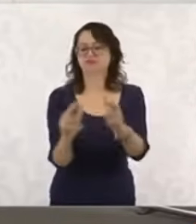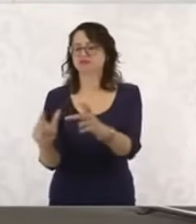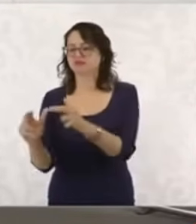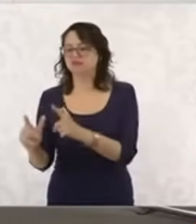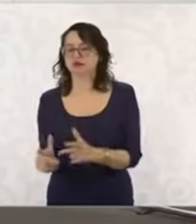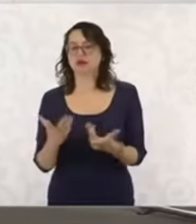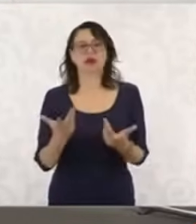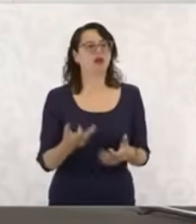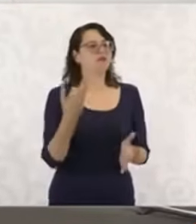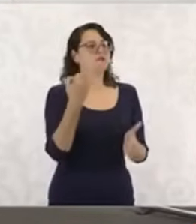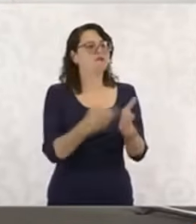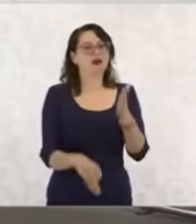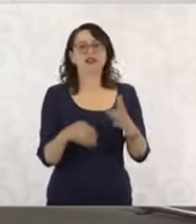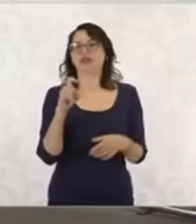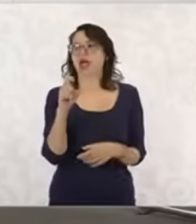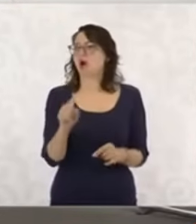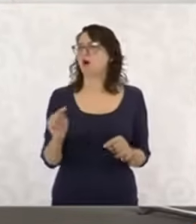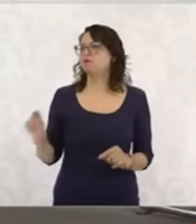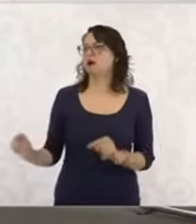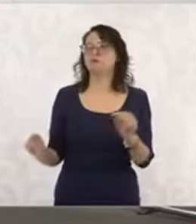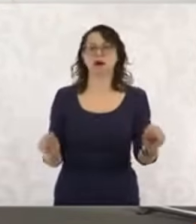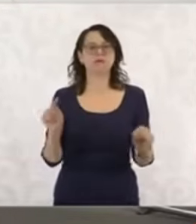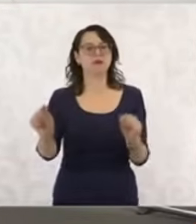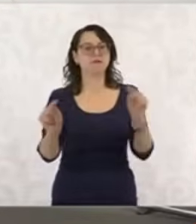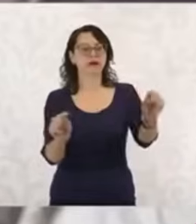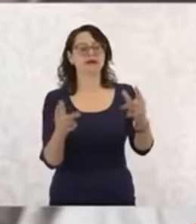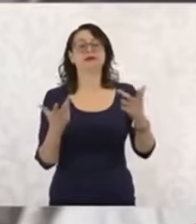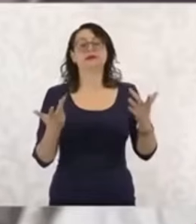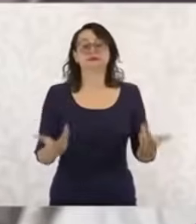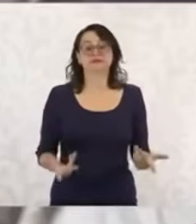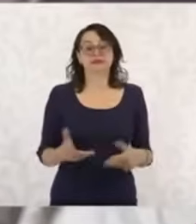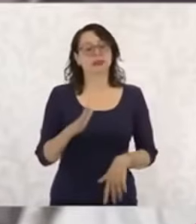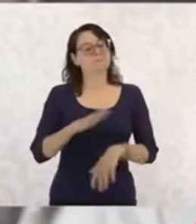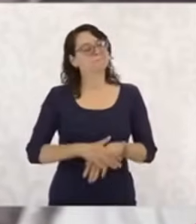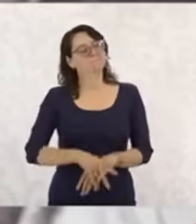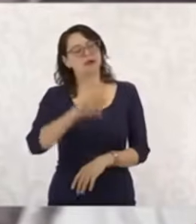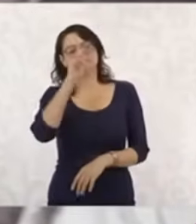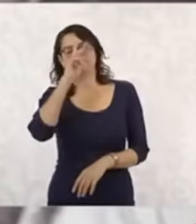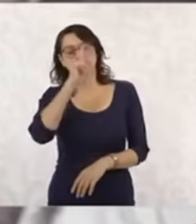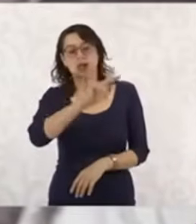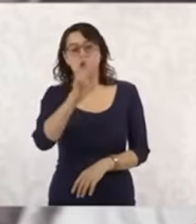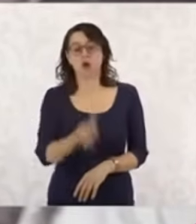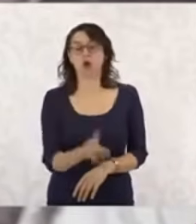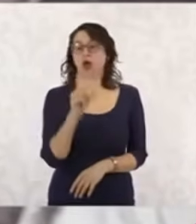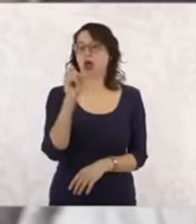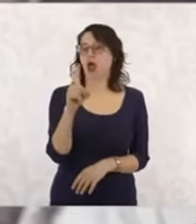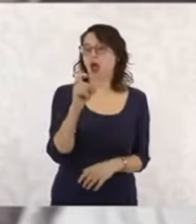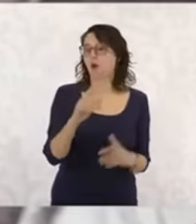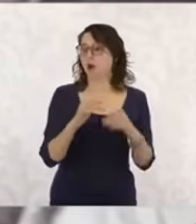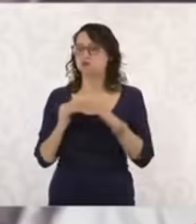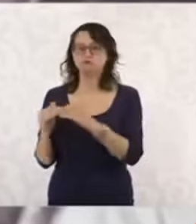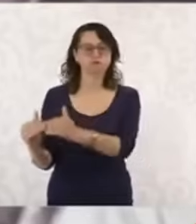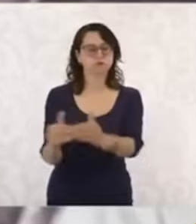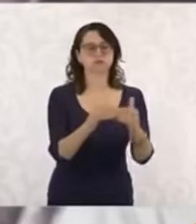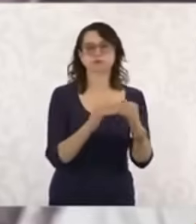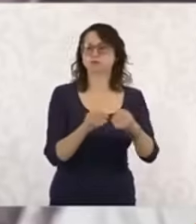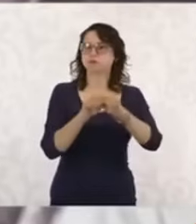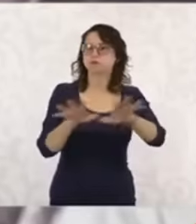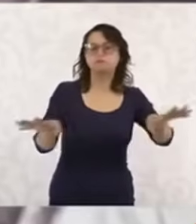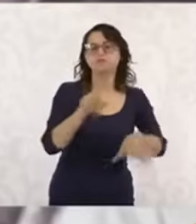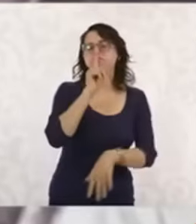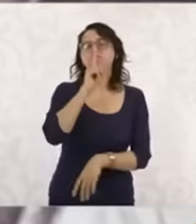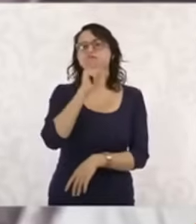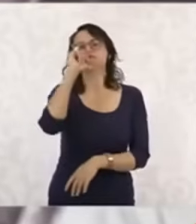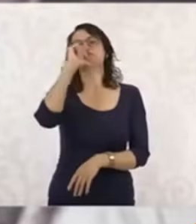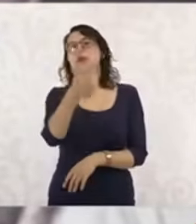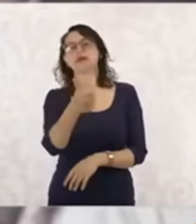más sentidos es el que tiene que ver con una distribución desigual del agua en nuestro país. Aparte de